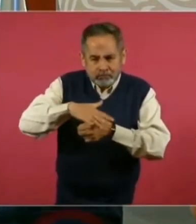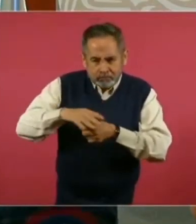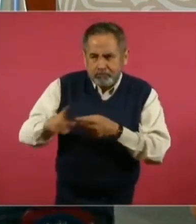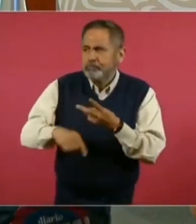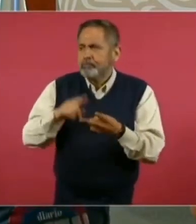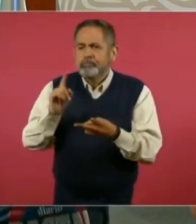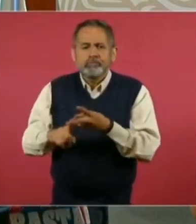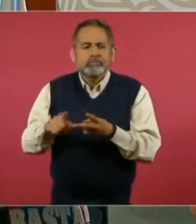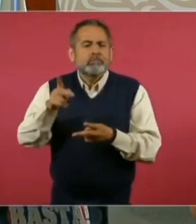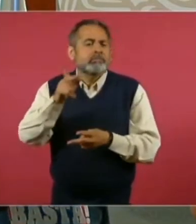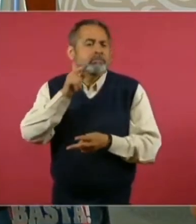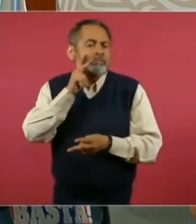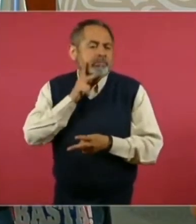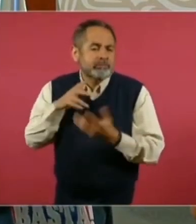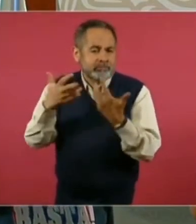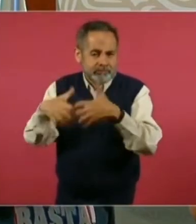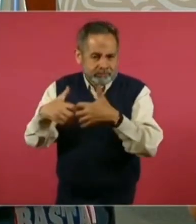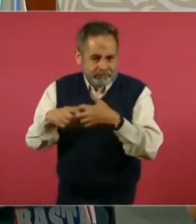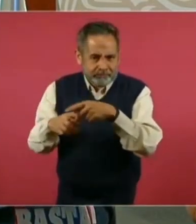en la refinería